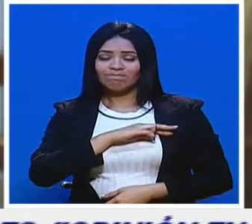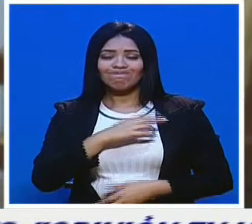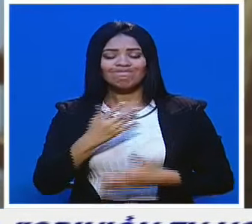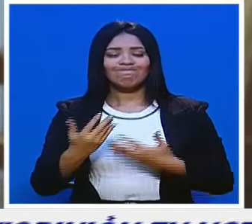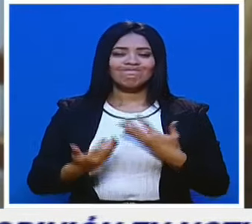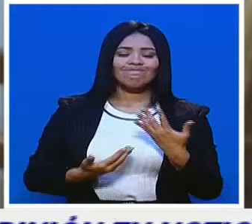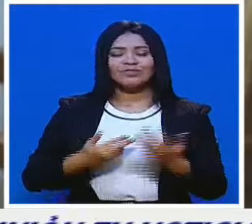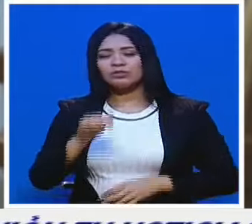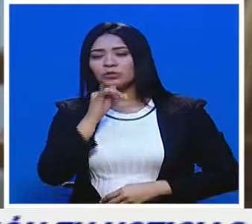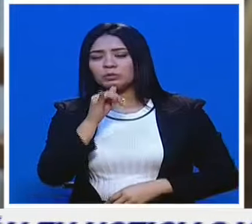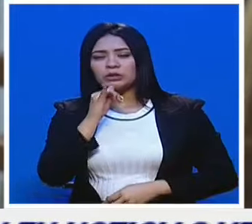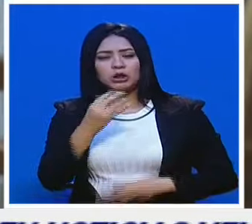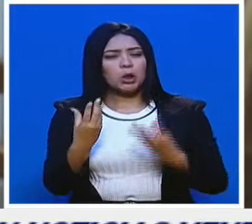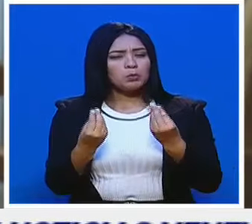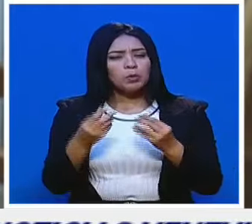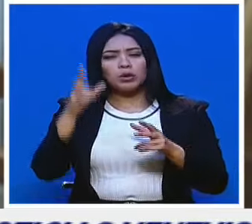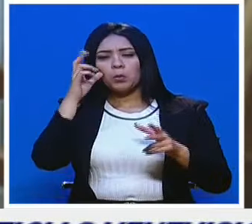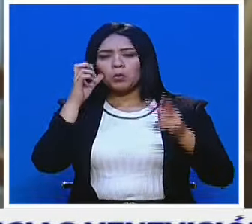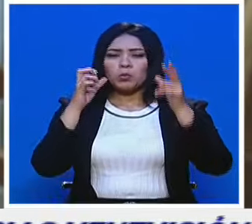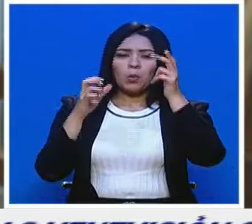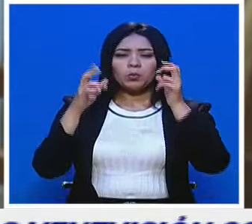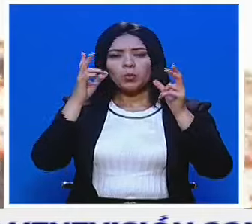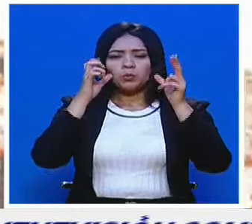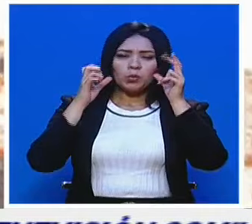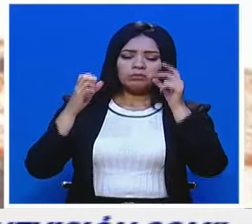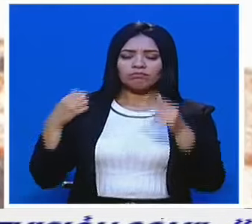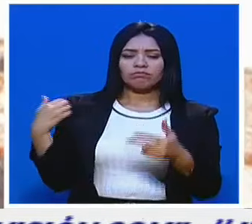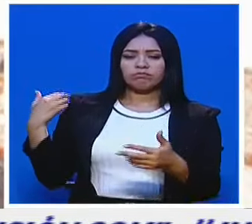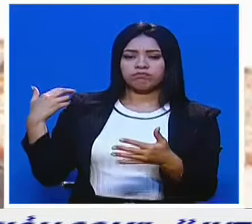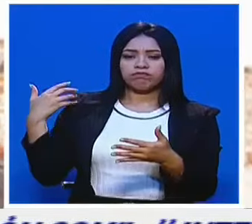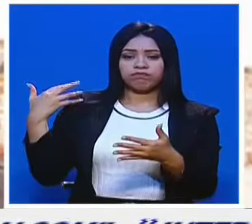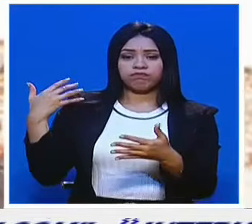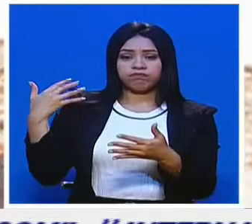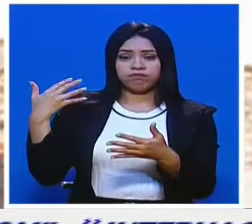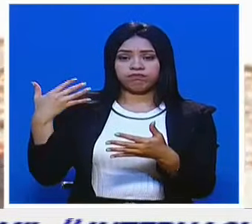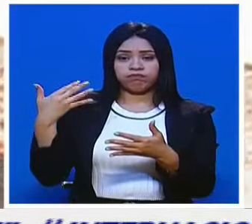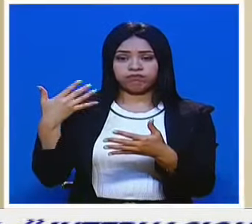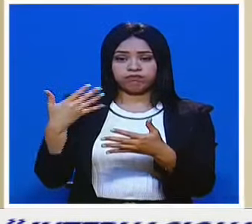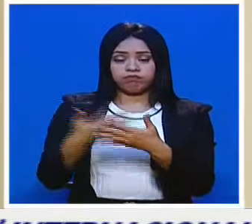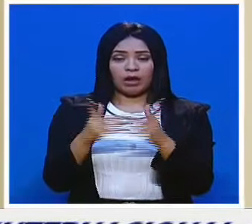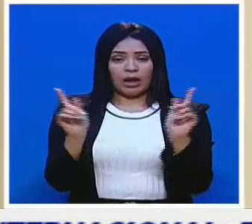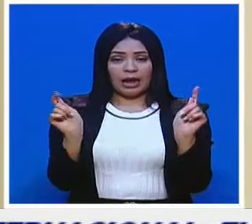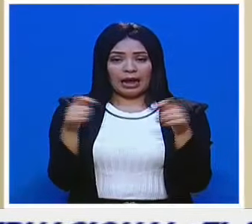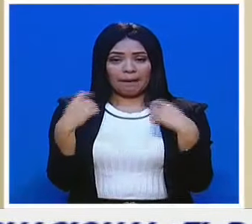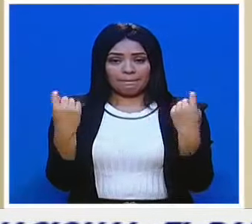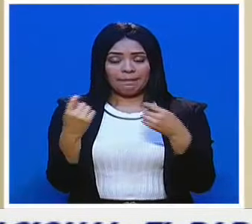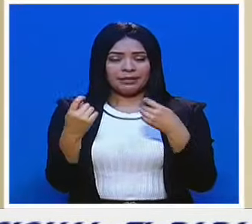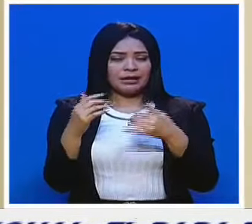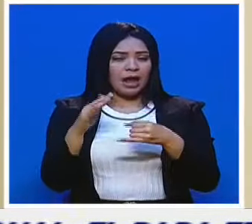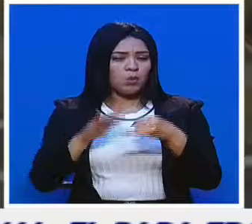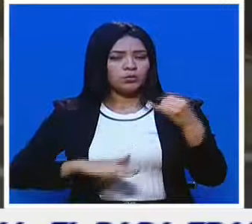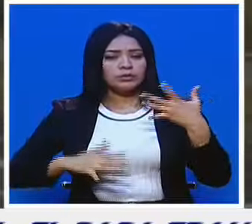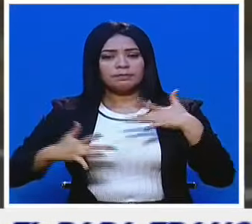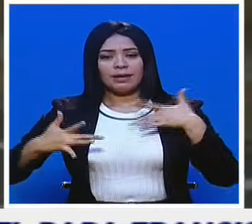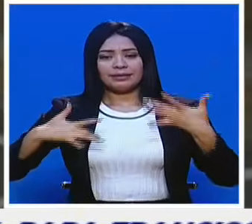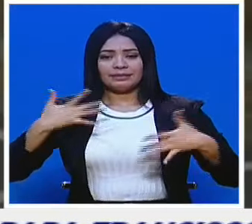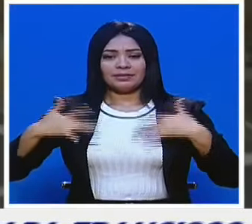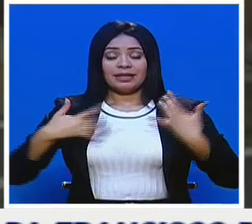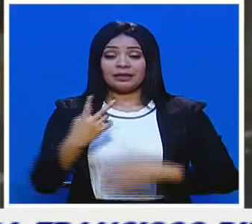de declaraciones en las últimas campañas, en los últimos actos públicos de los